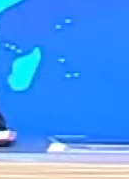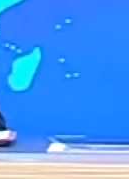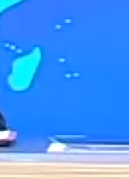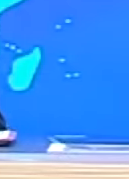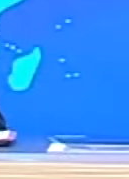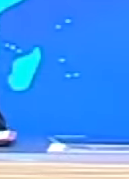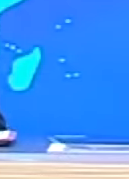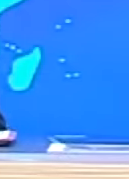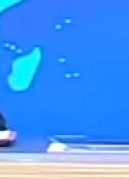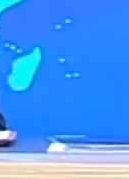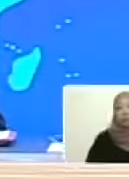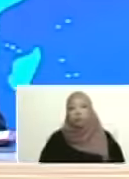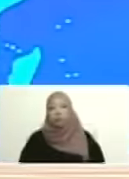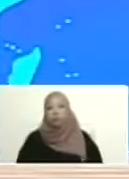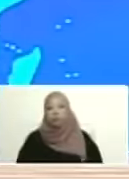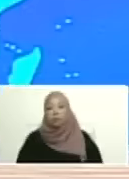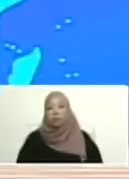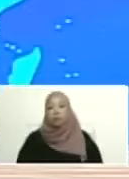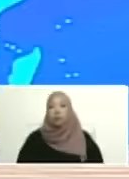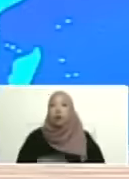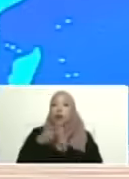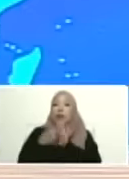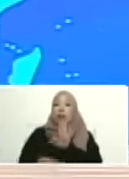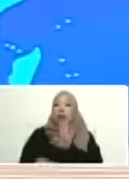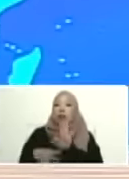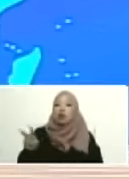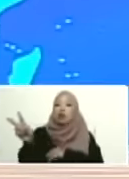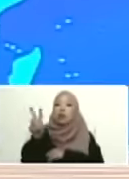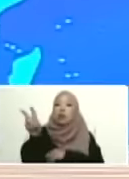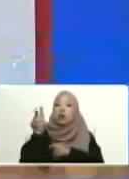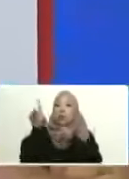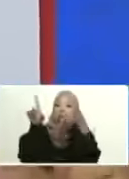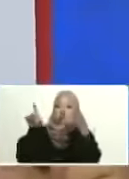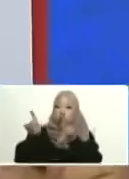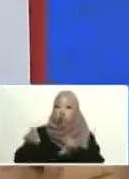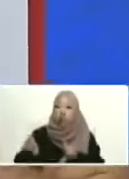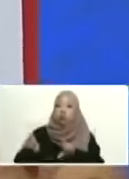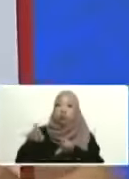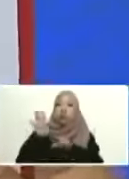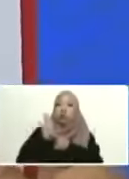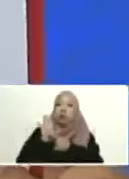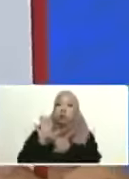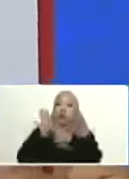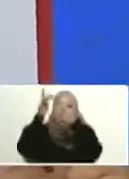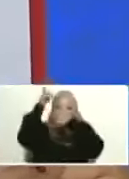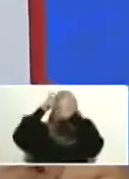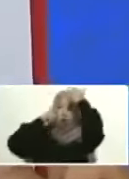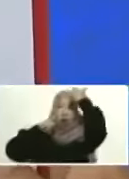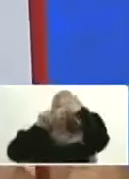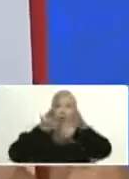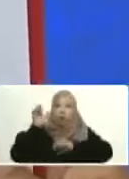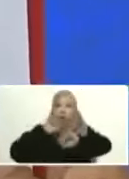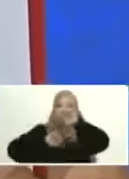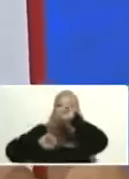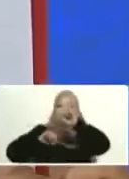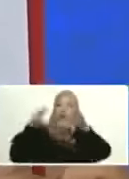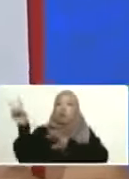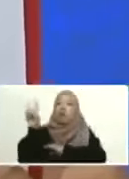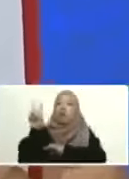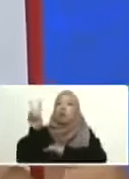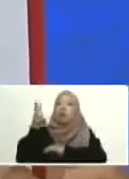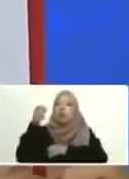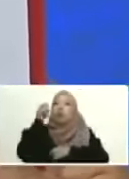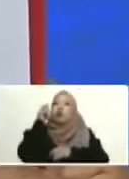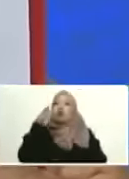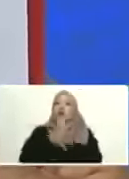Venezuela y de prueba fehaciente y poderosa de la diplomacia del comandante Hugo Chávez para defender los derechos de Venezuela sobre la